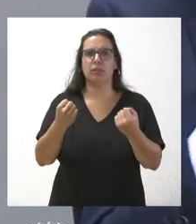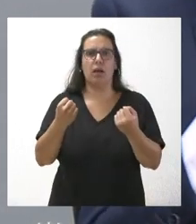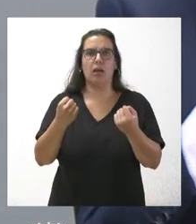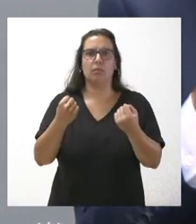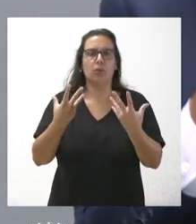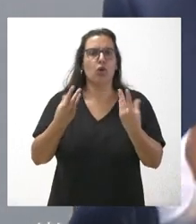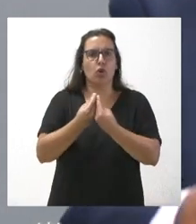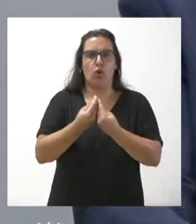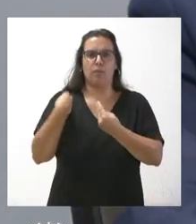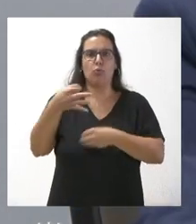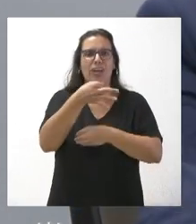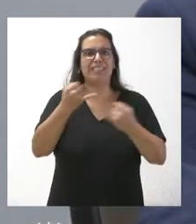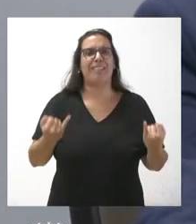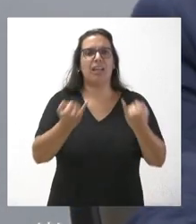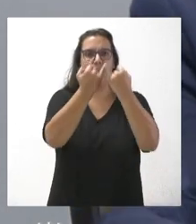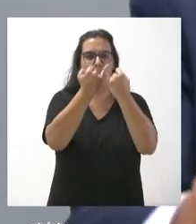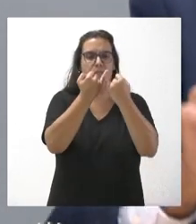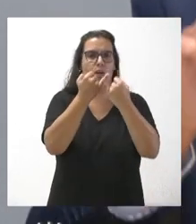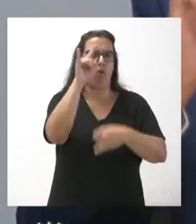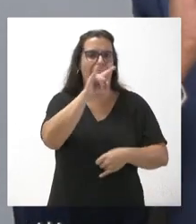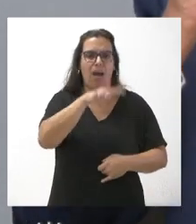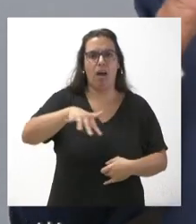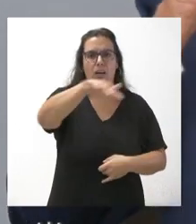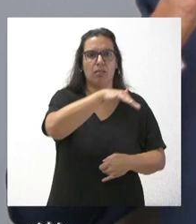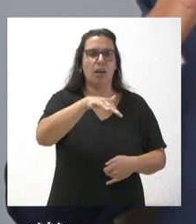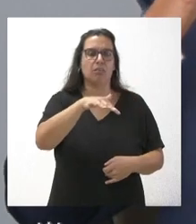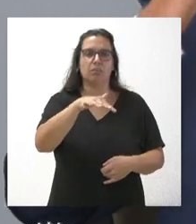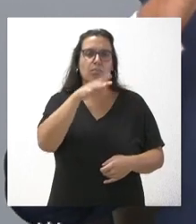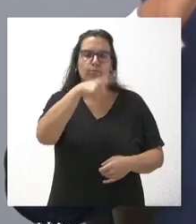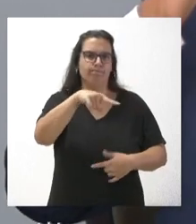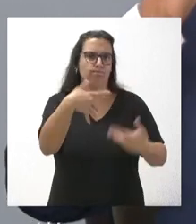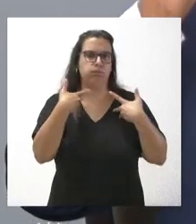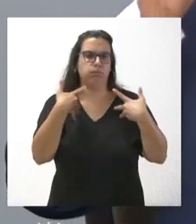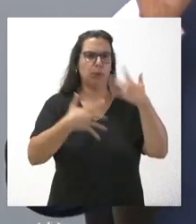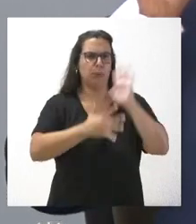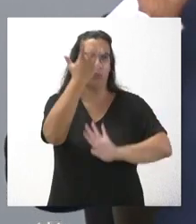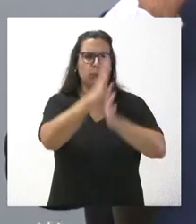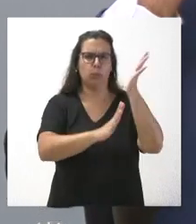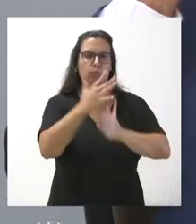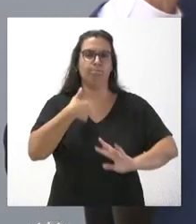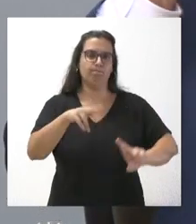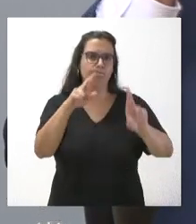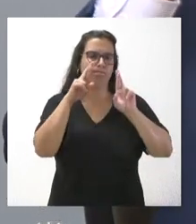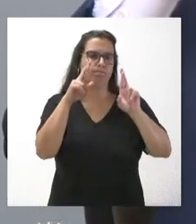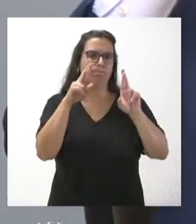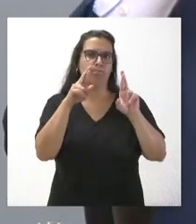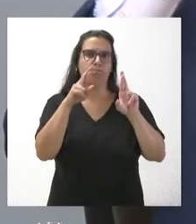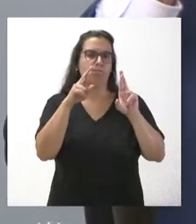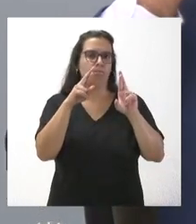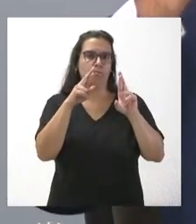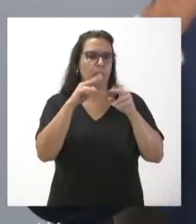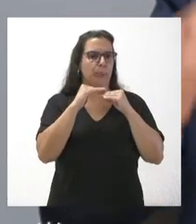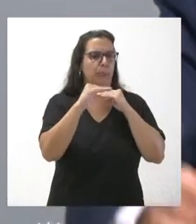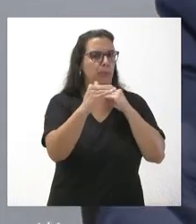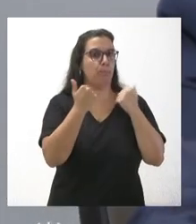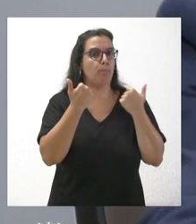con Tenerife, con la comunidad canaria y con el incendio que están sufriendo, del que deseamos su pronta